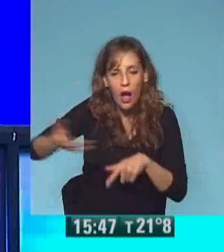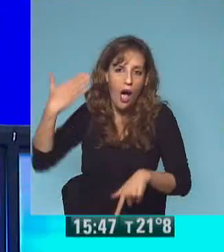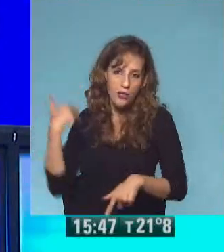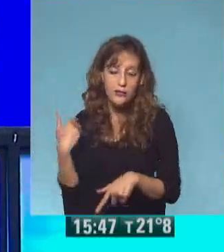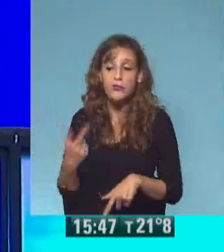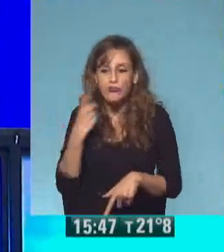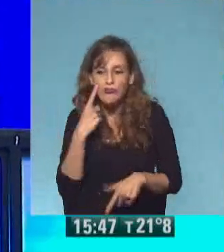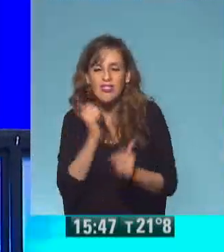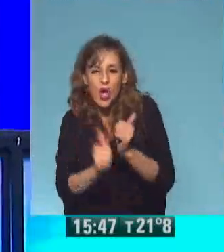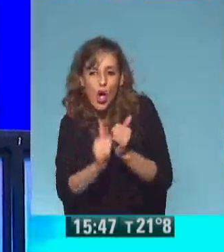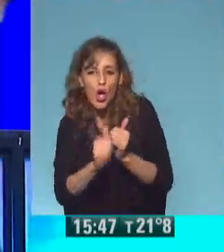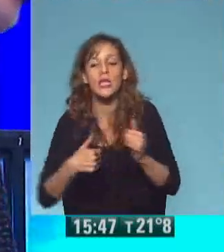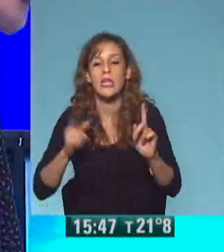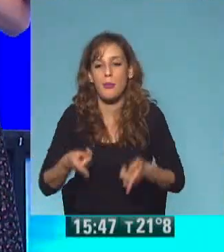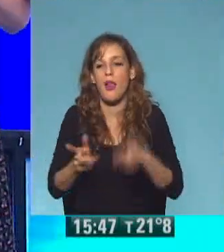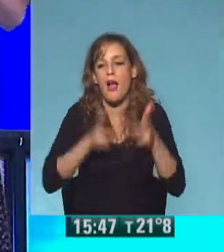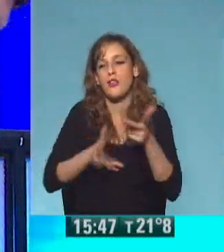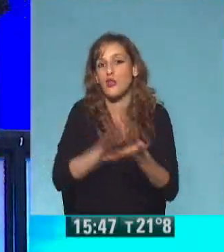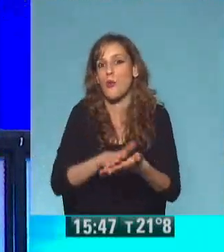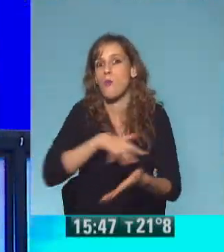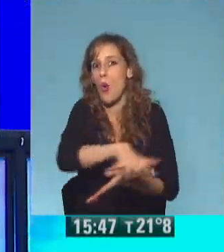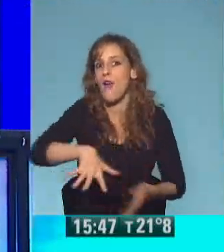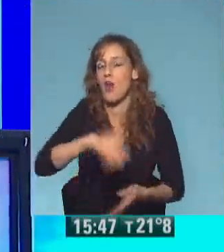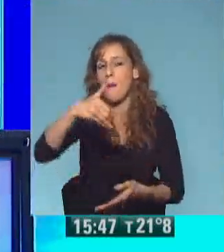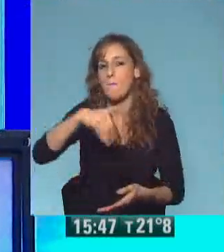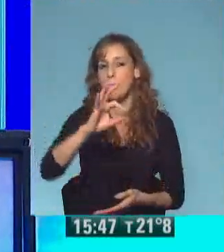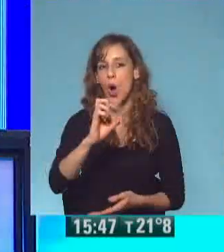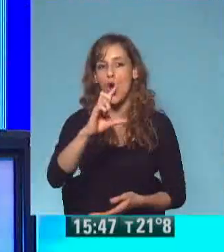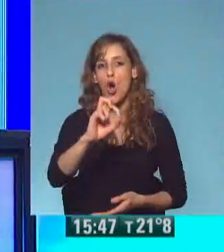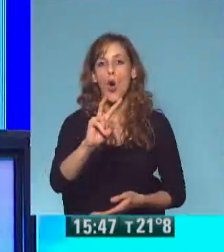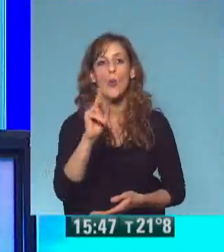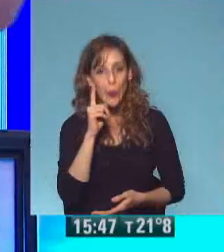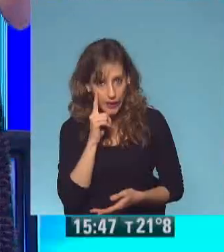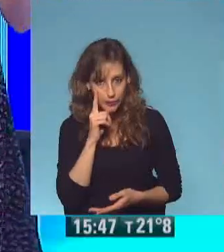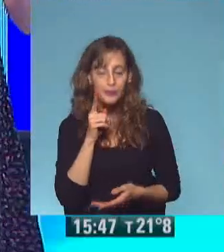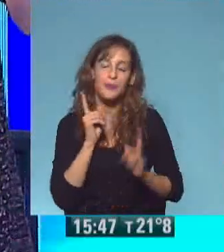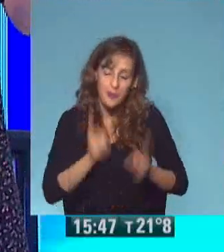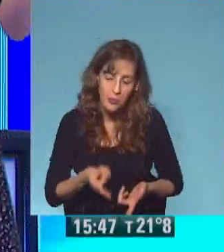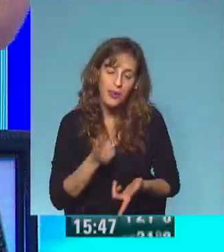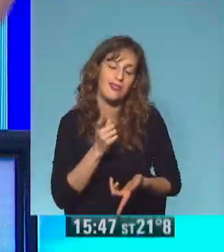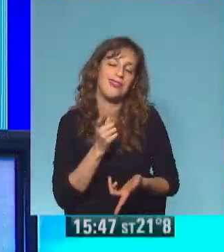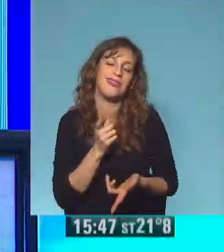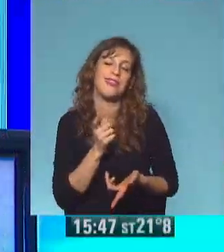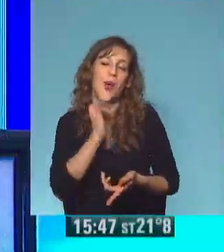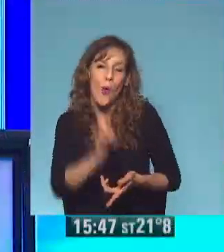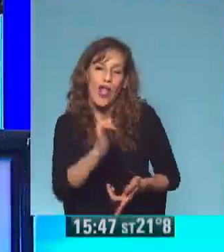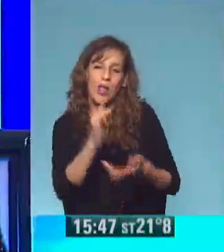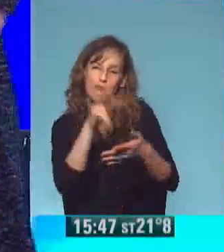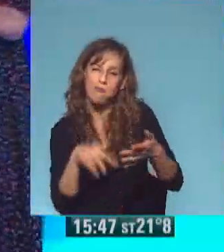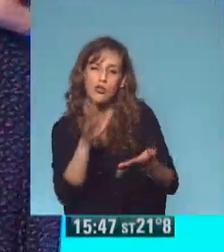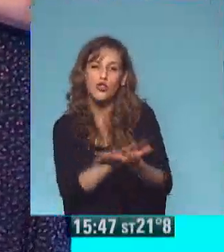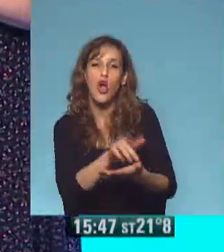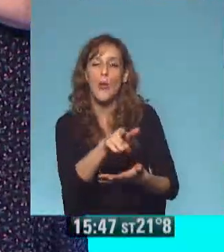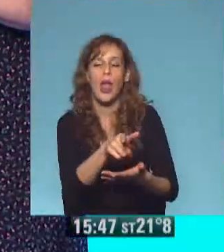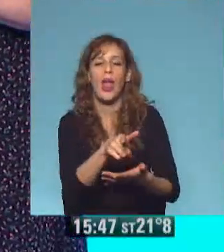leyendas y especialmente hablamos del pueblo Mokoví. Ahí está, también leímos un cuento, un cuento de Elsa Bornemann, una trenza tan larga. Hermoso cuento